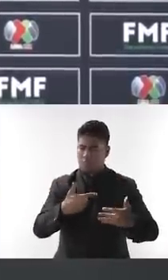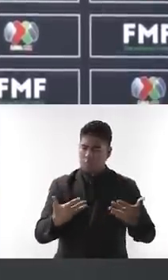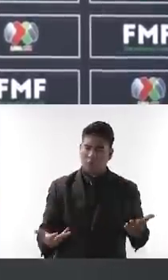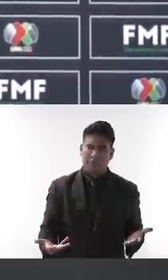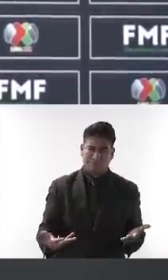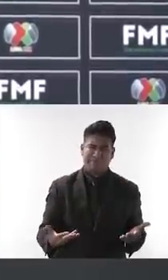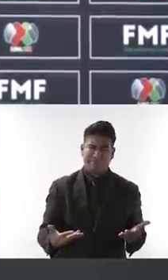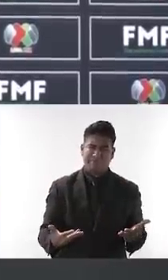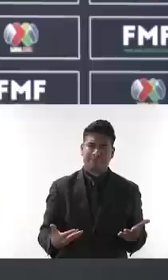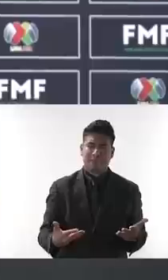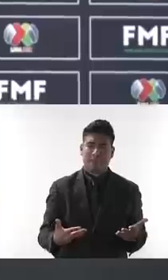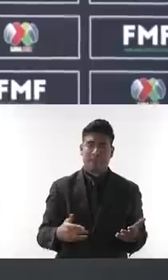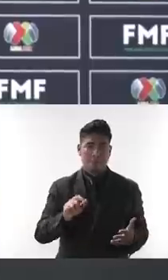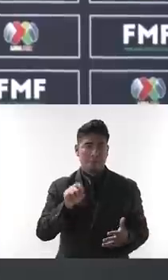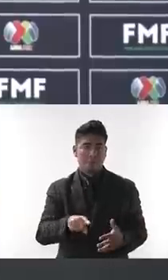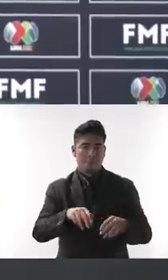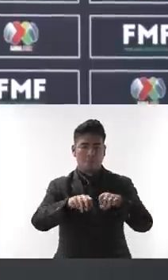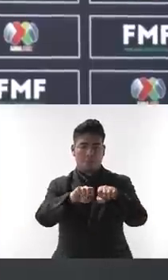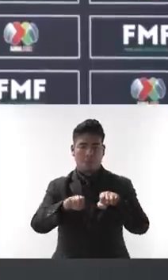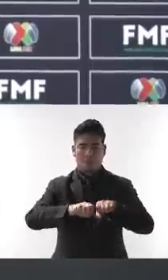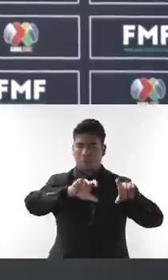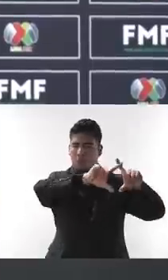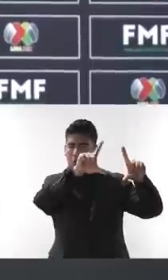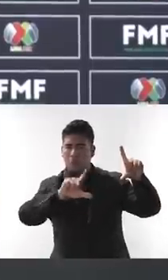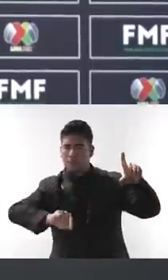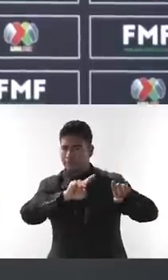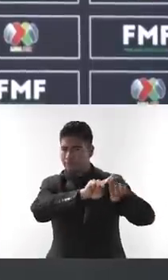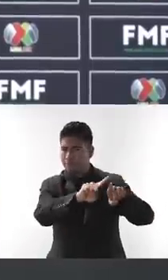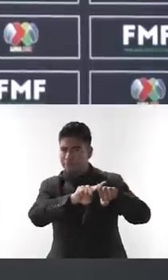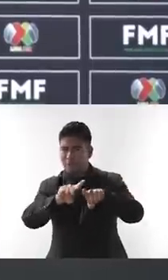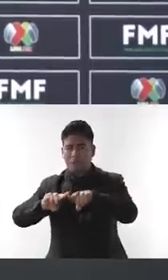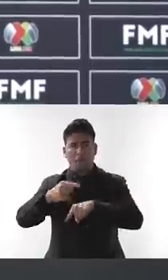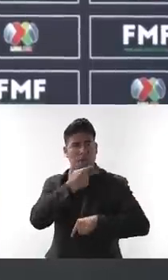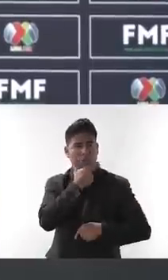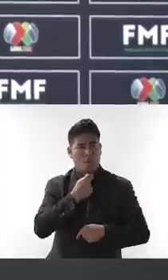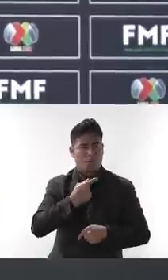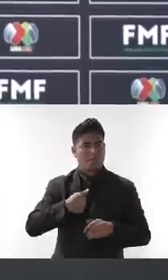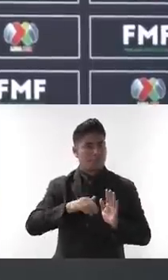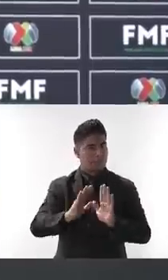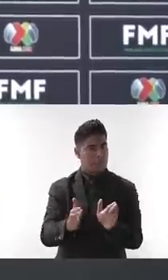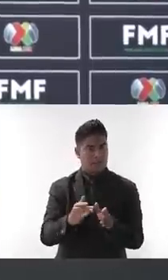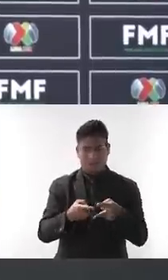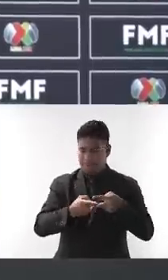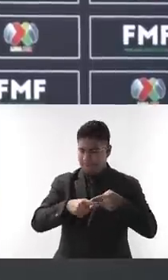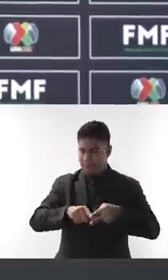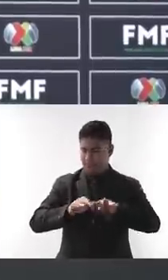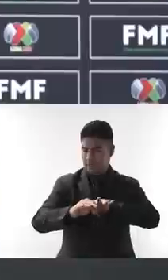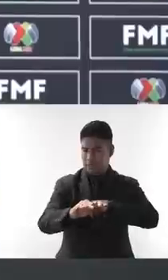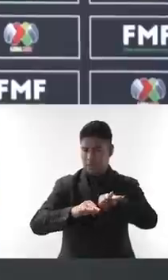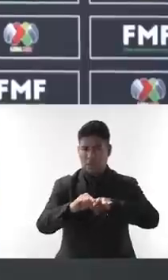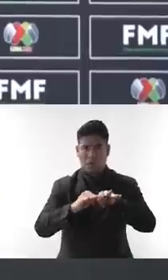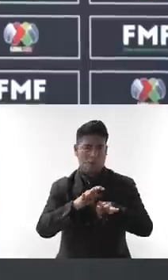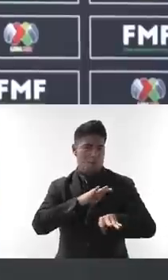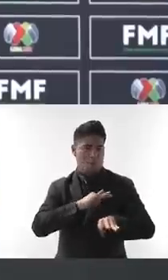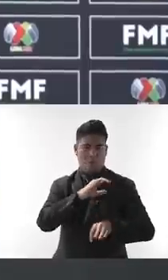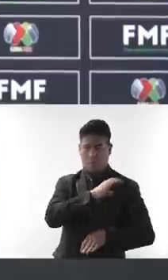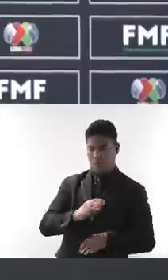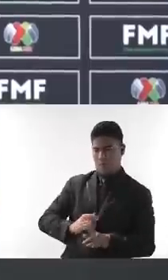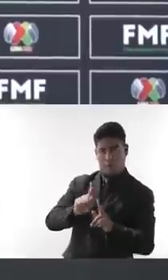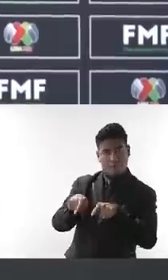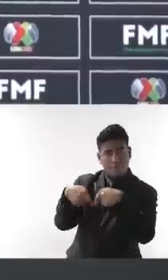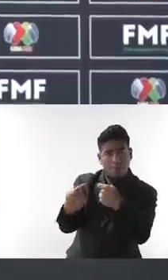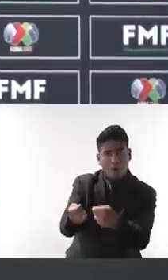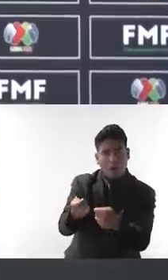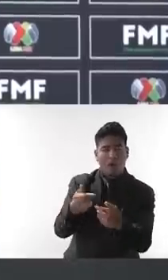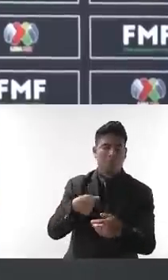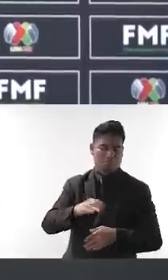nacionales varoniles empiece a trabajar de inmediato en lo que será el compromiso en Surinam, así como el de